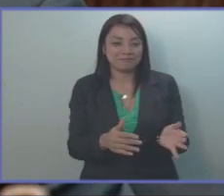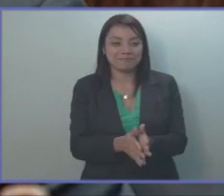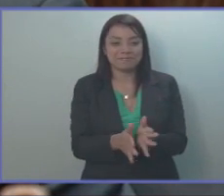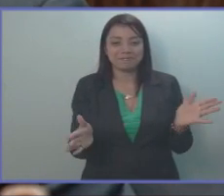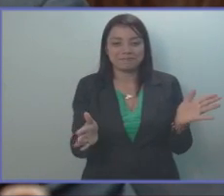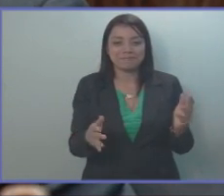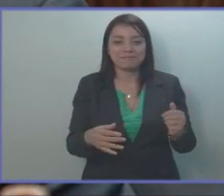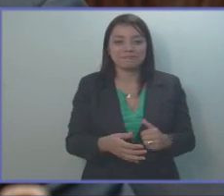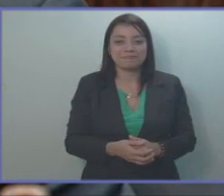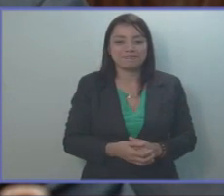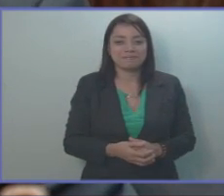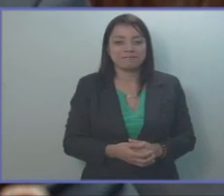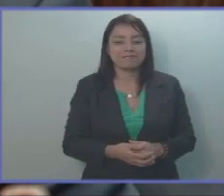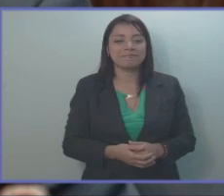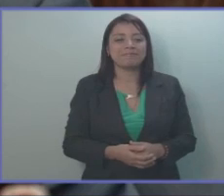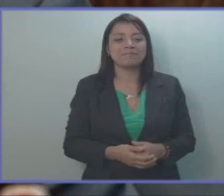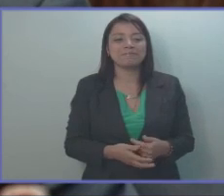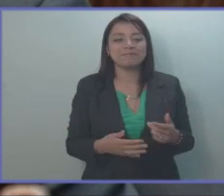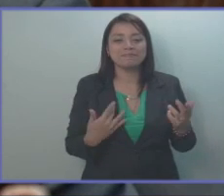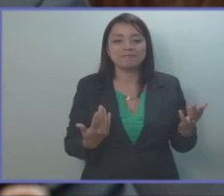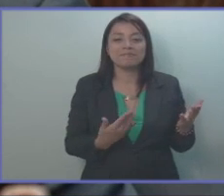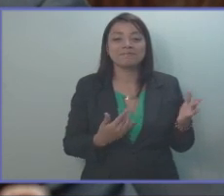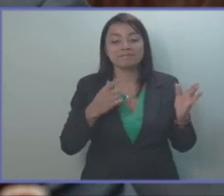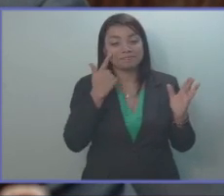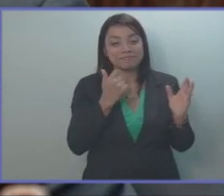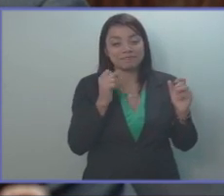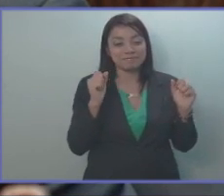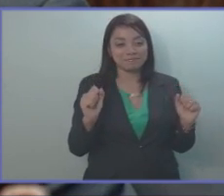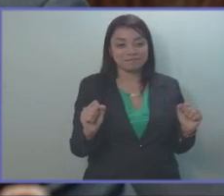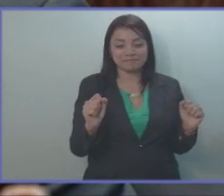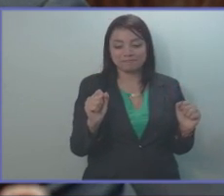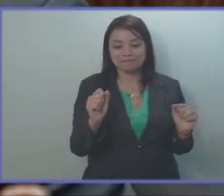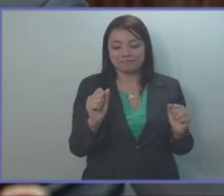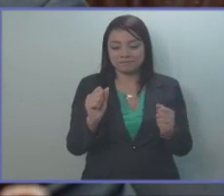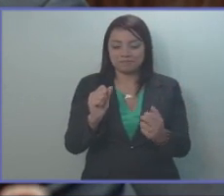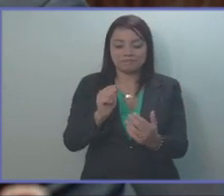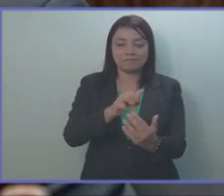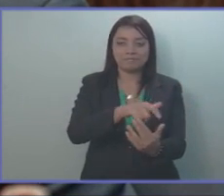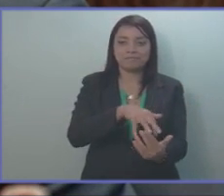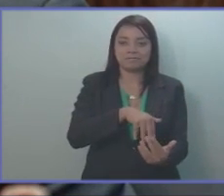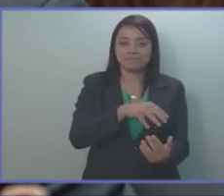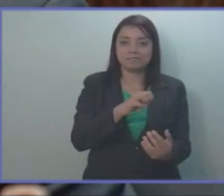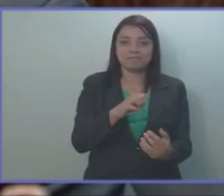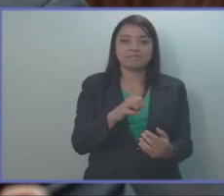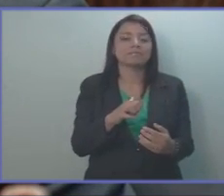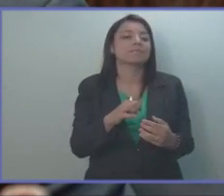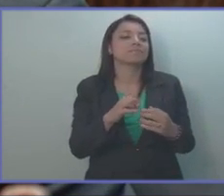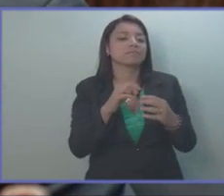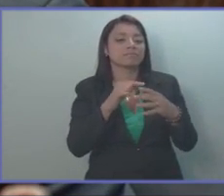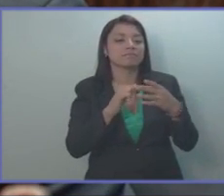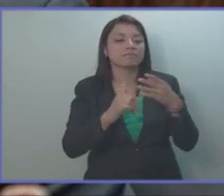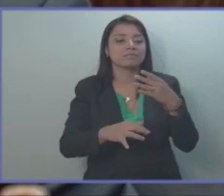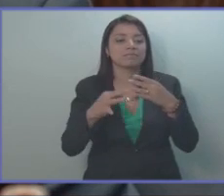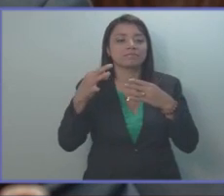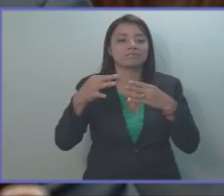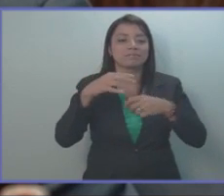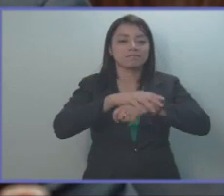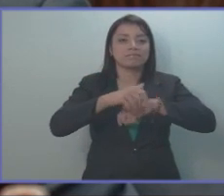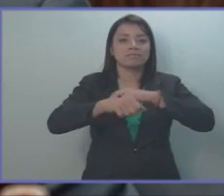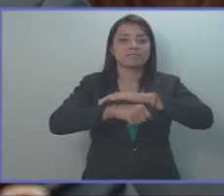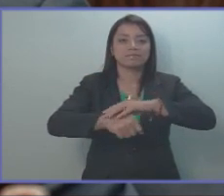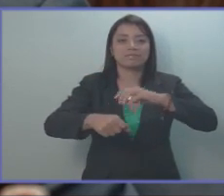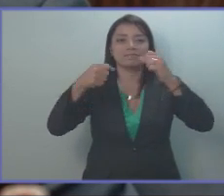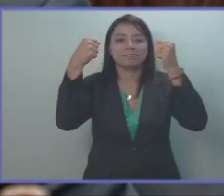a la Narcoactividad se refiere al expediente relacionado a reformar la ley penitenciaria, los